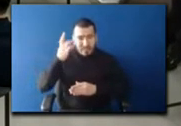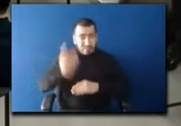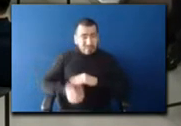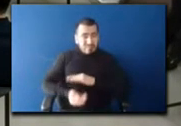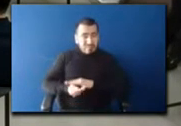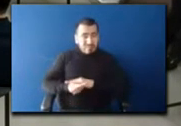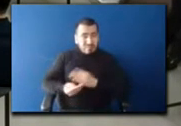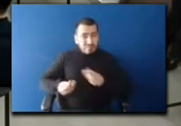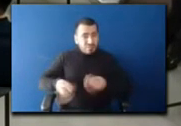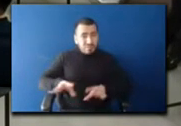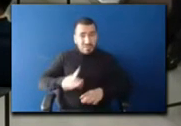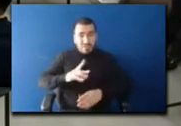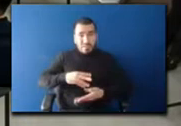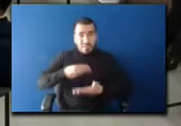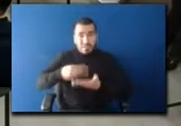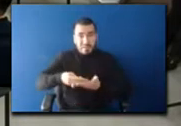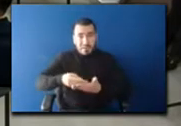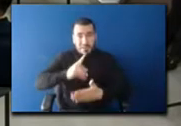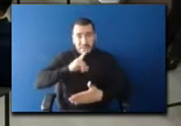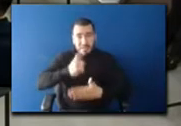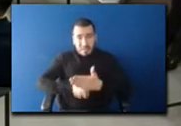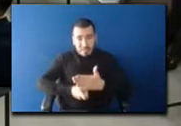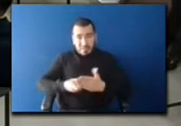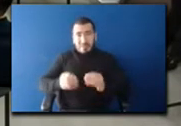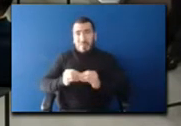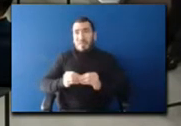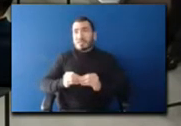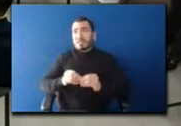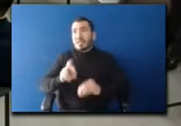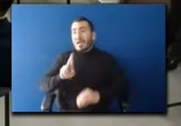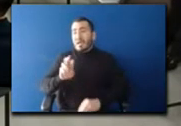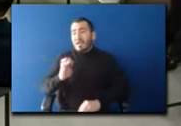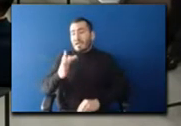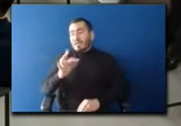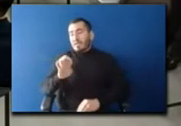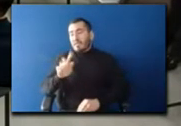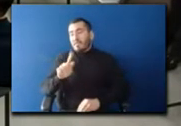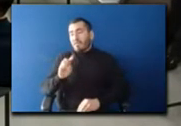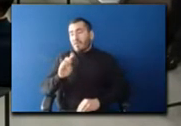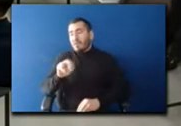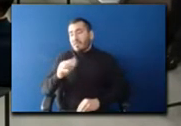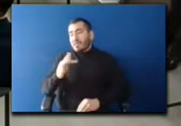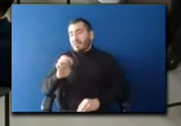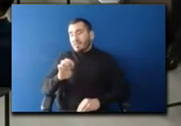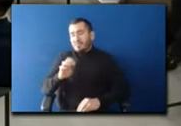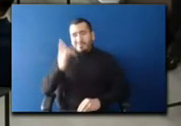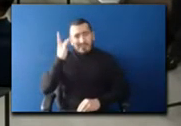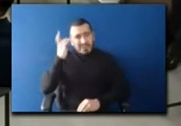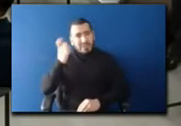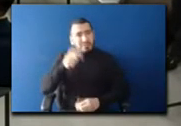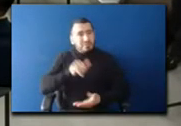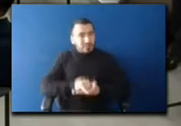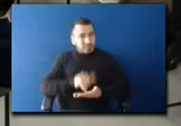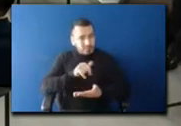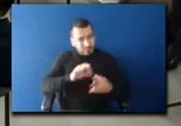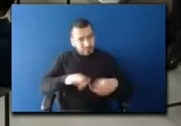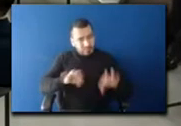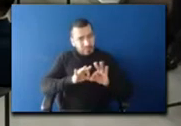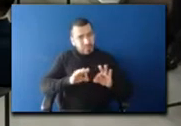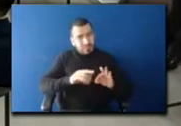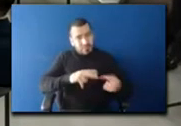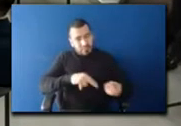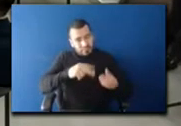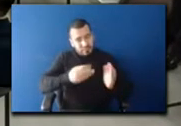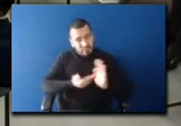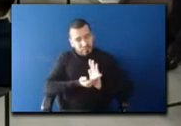pagar IVA, no quiere pagar retefuente, no quiere hacer muchas otras cosas. Entonces, yo creo que ese punto también hay que tocarlo, aparte de la educación que